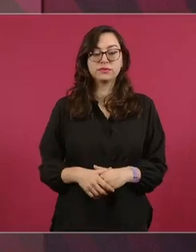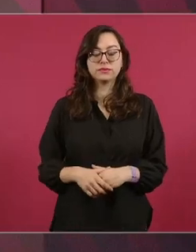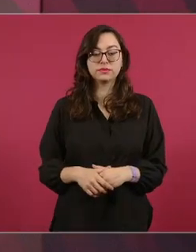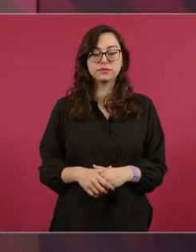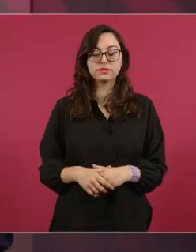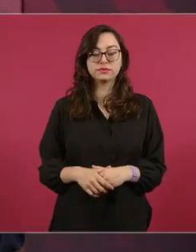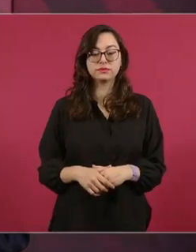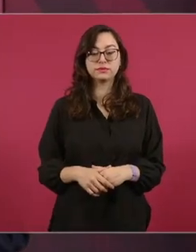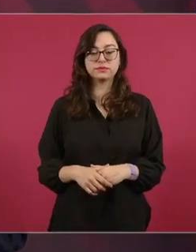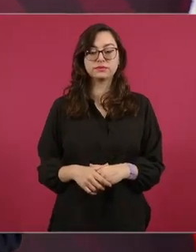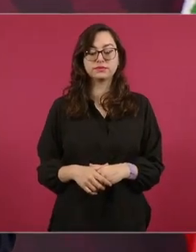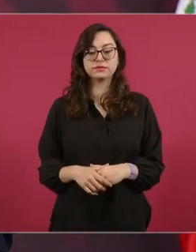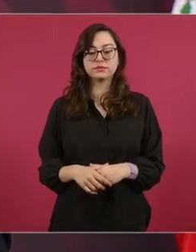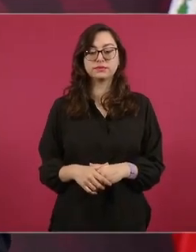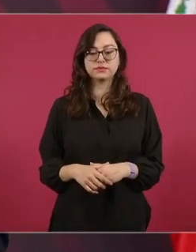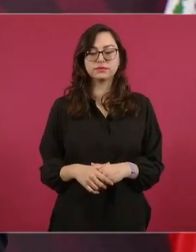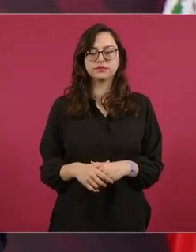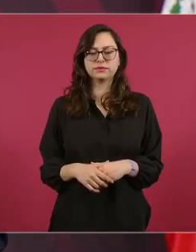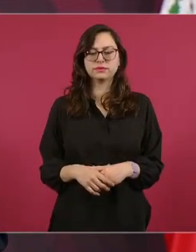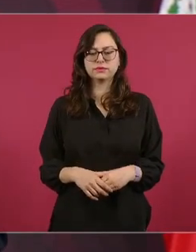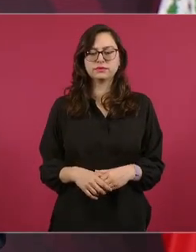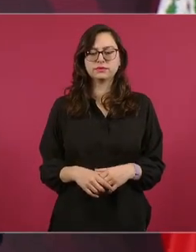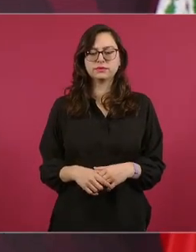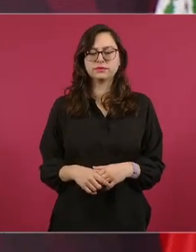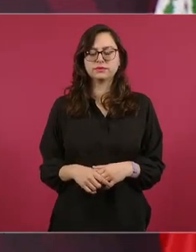ya es